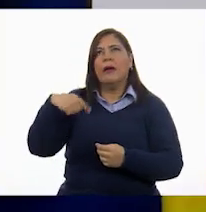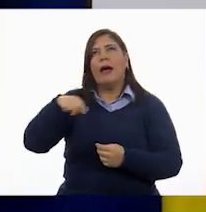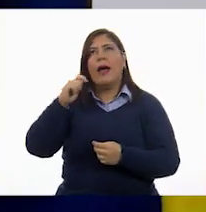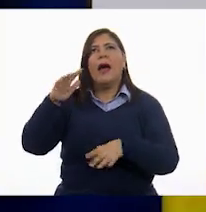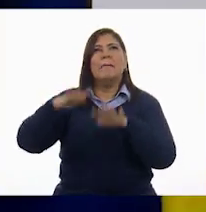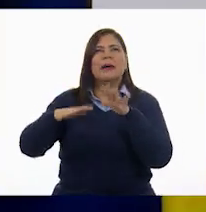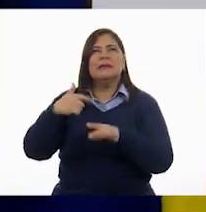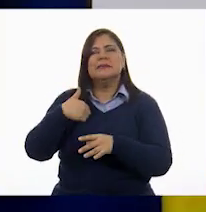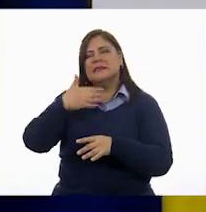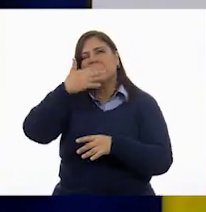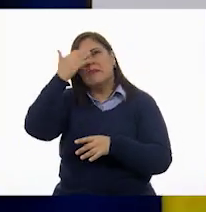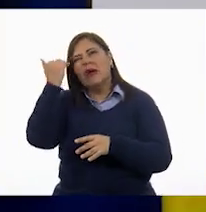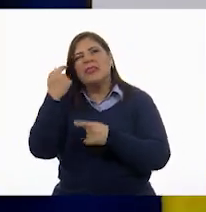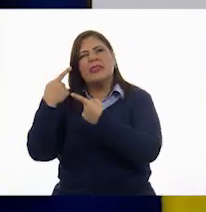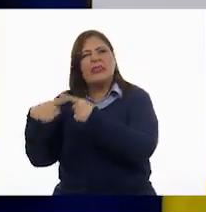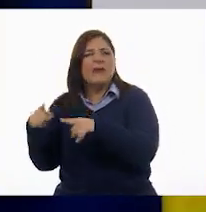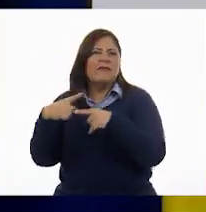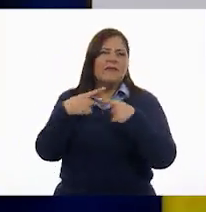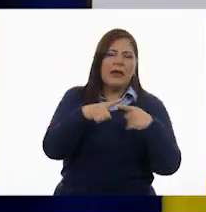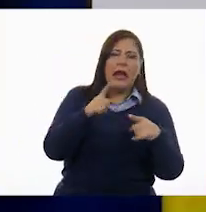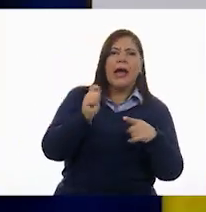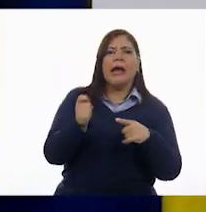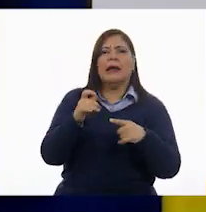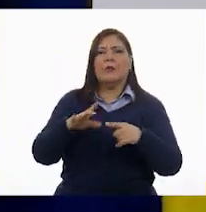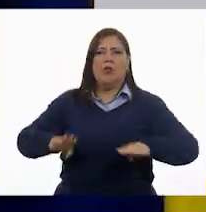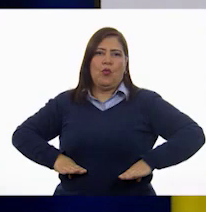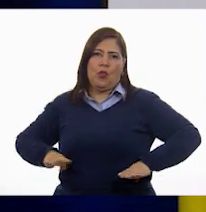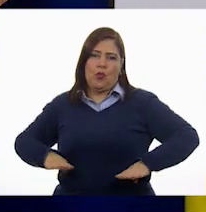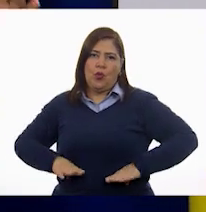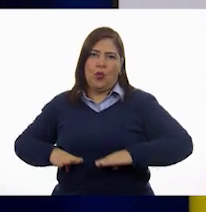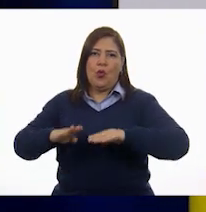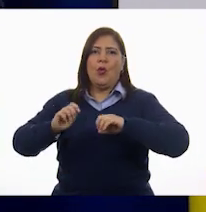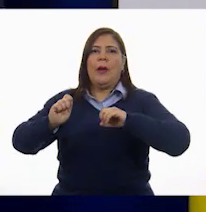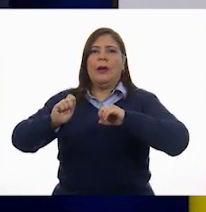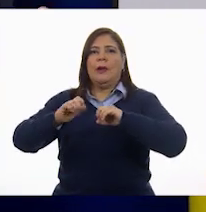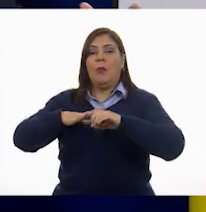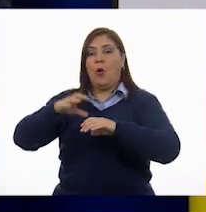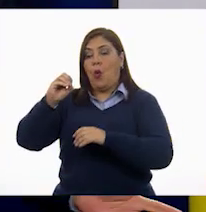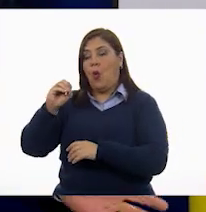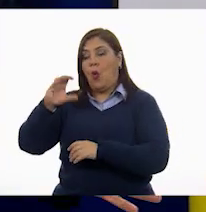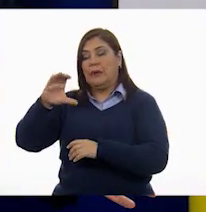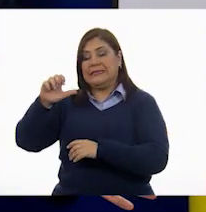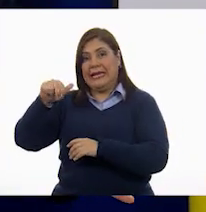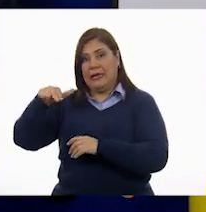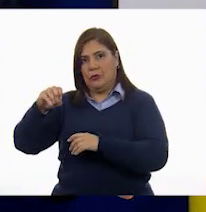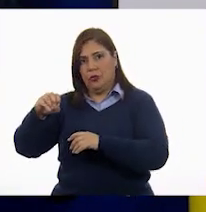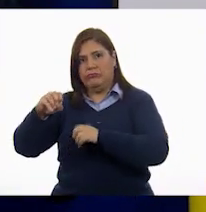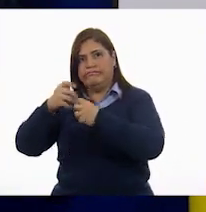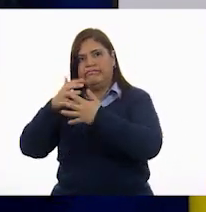esa diferencia que hay entre lo que es el mar, lo que es el océano y lo que es el golfo.